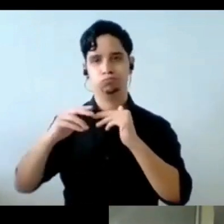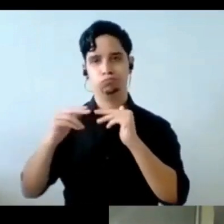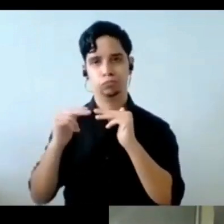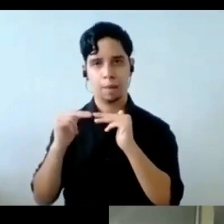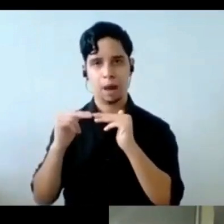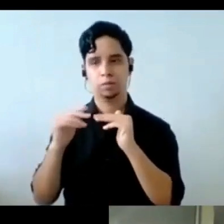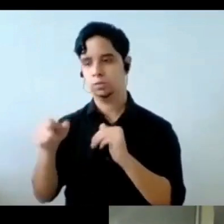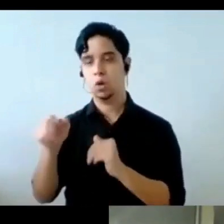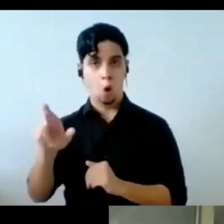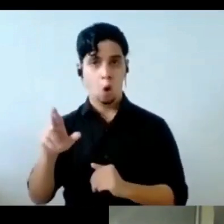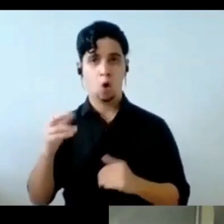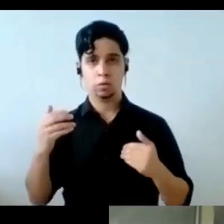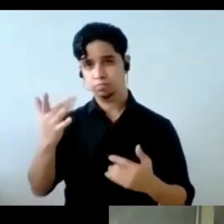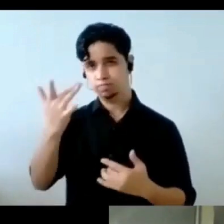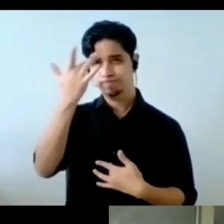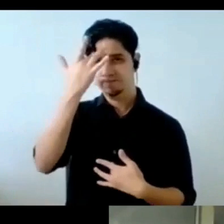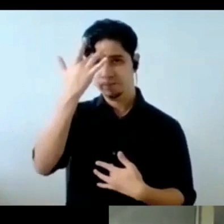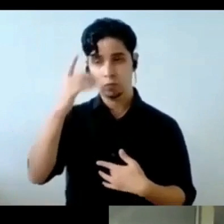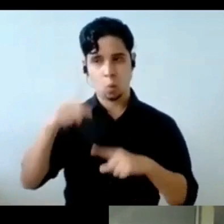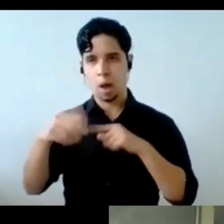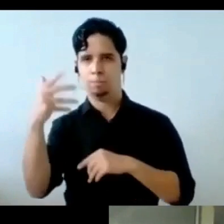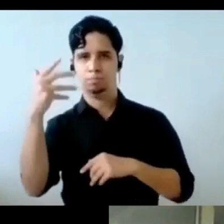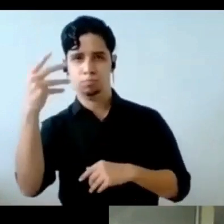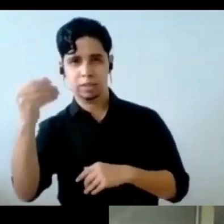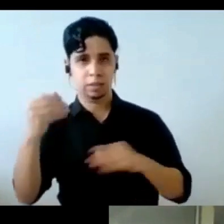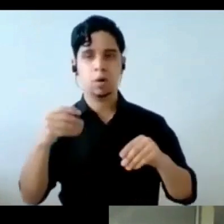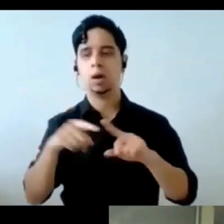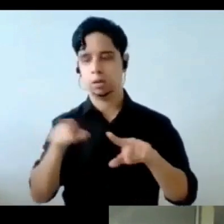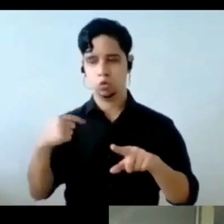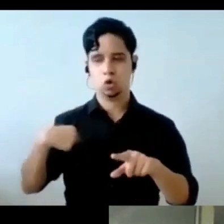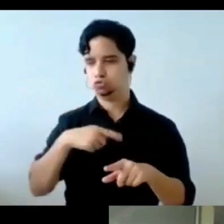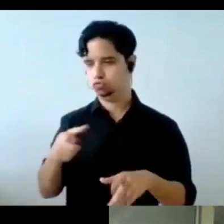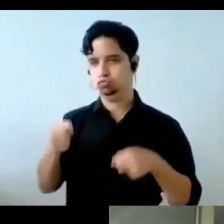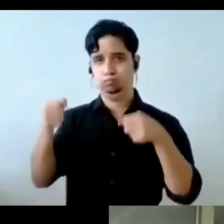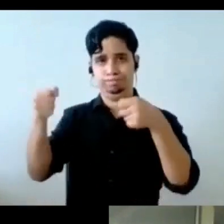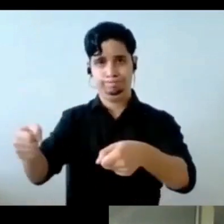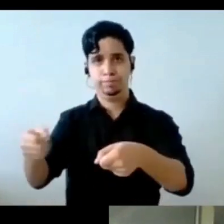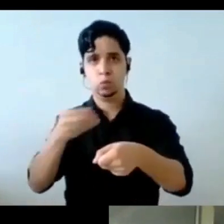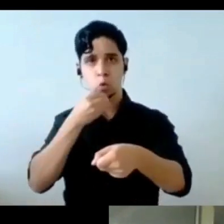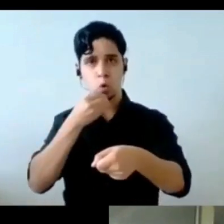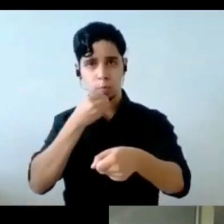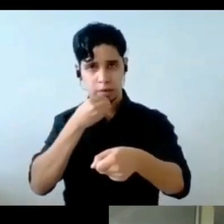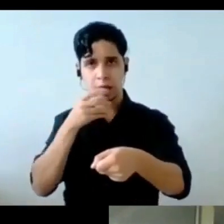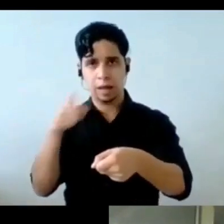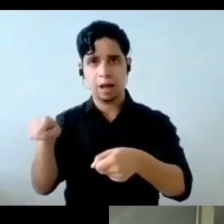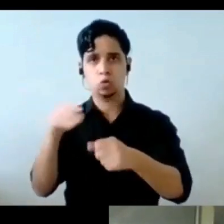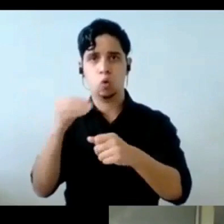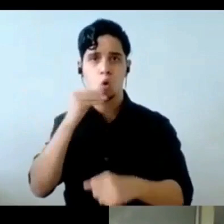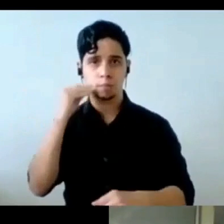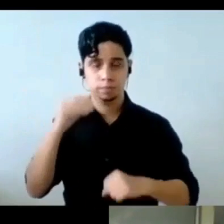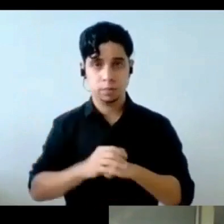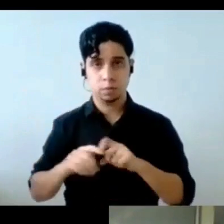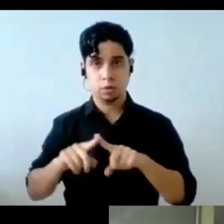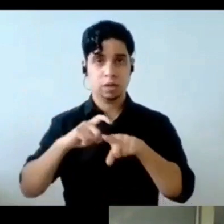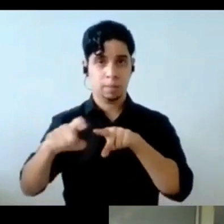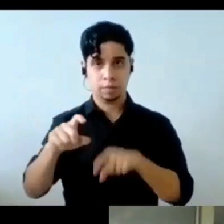que no puedan moverse, tú sabes, ir al supermercado, etcétera. Así que ellos le llevan los almuerzos al hogar. Tienen que llamar